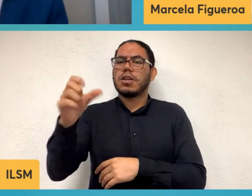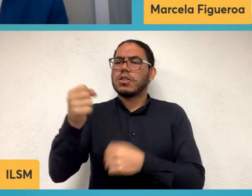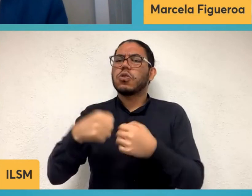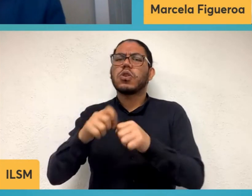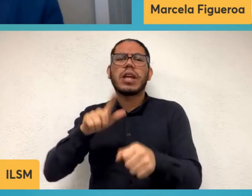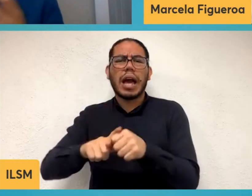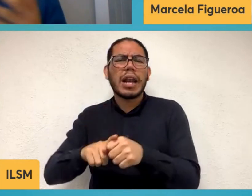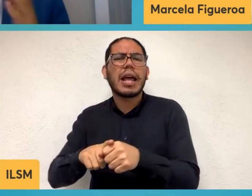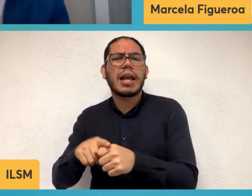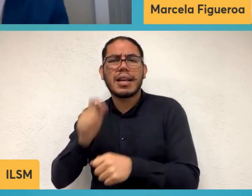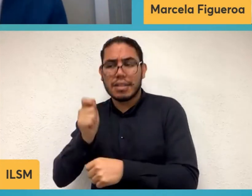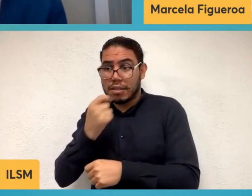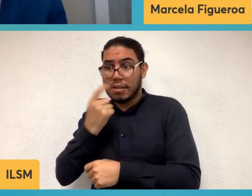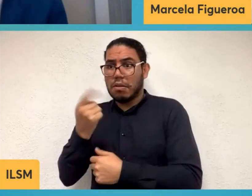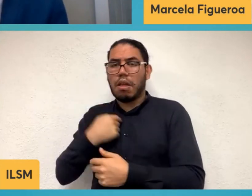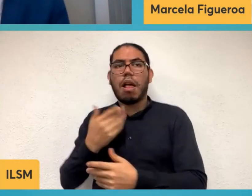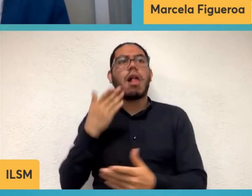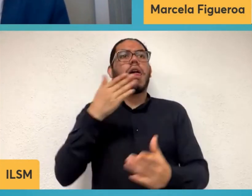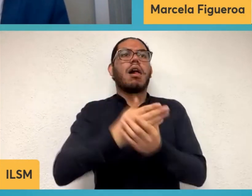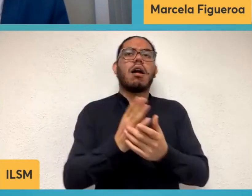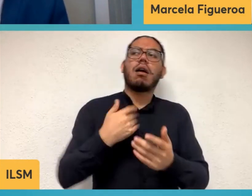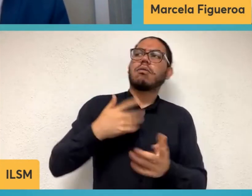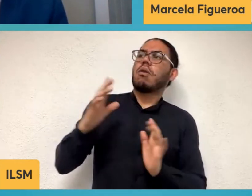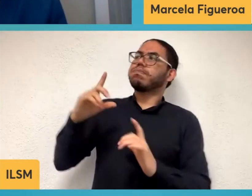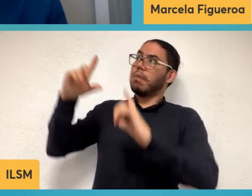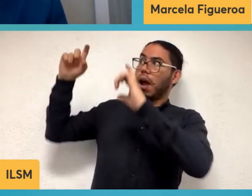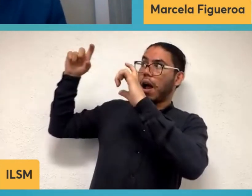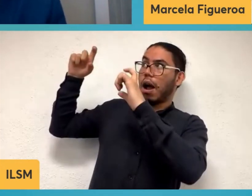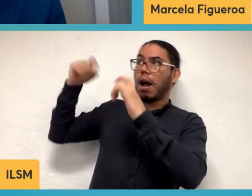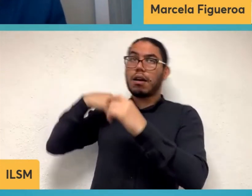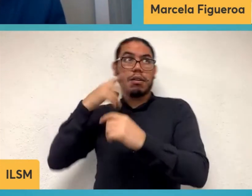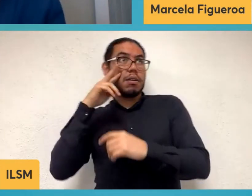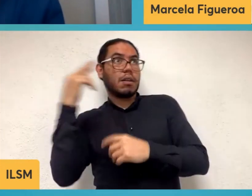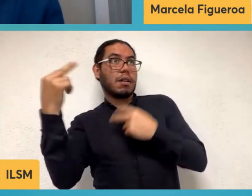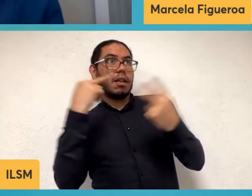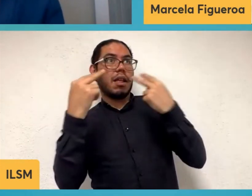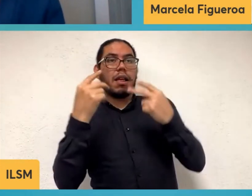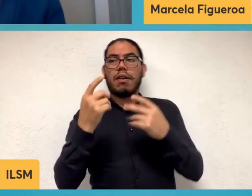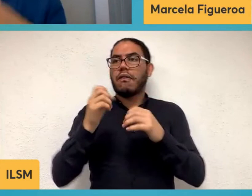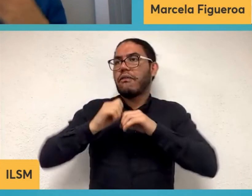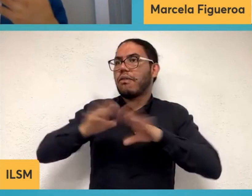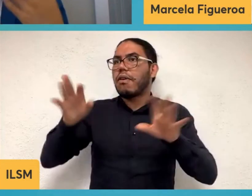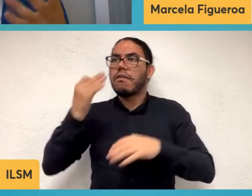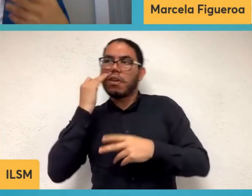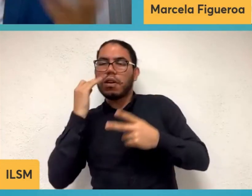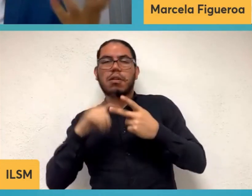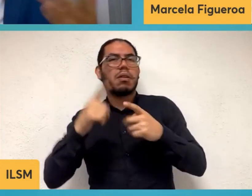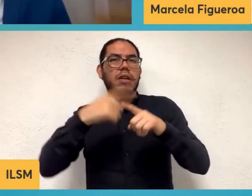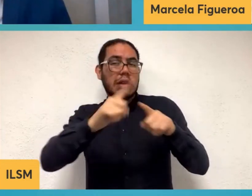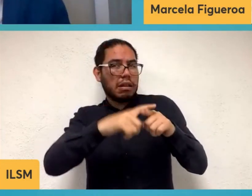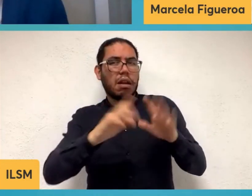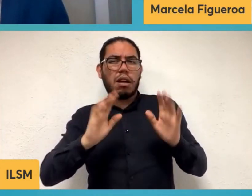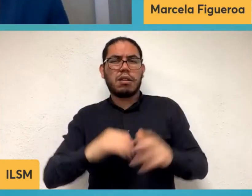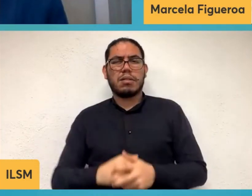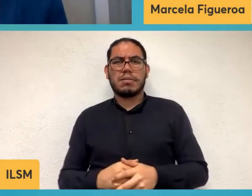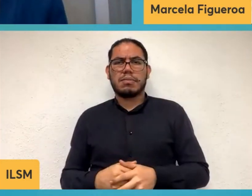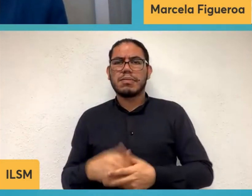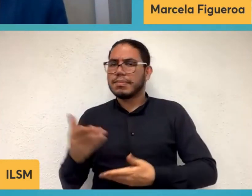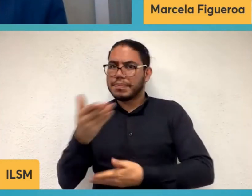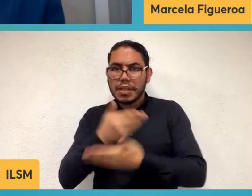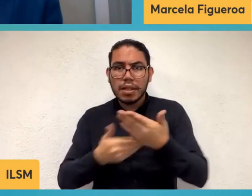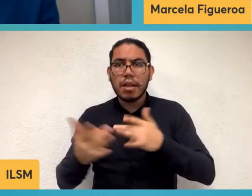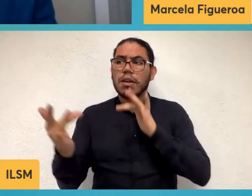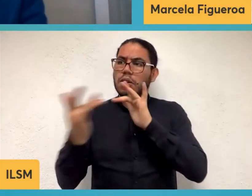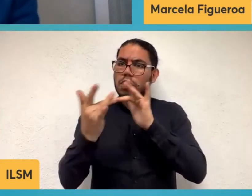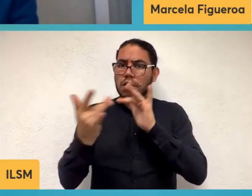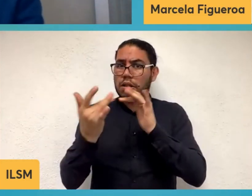estas galas, tomarte fotos, subirlas a tus redes sociales y compartir pues tus contactos.